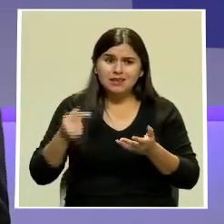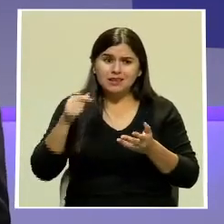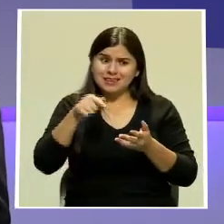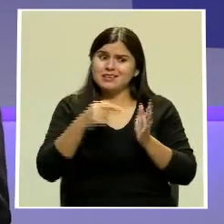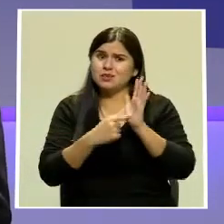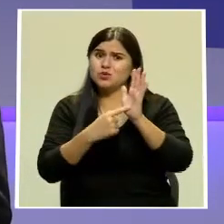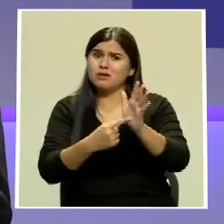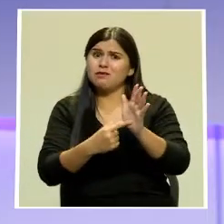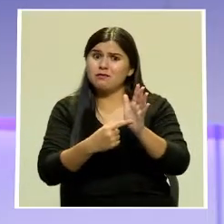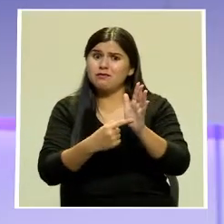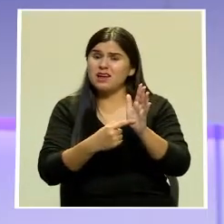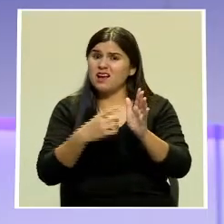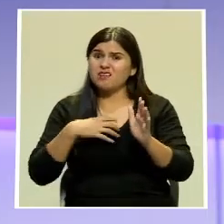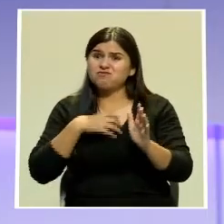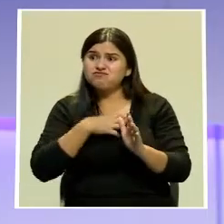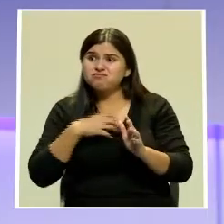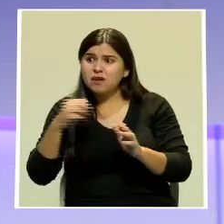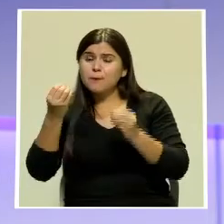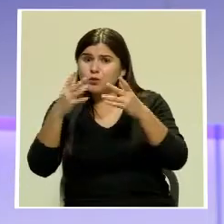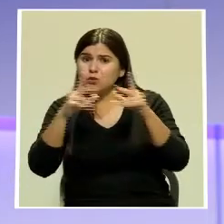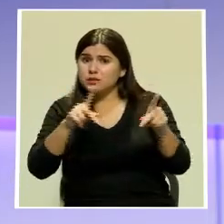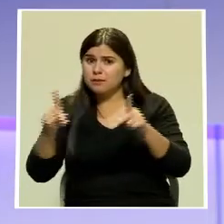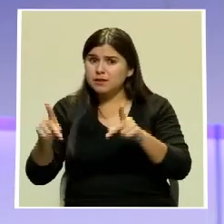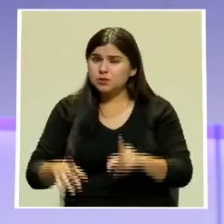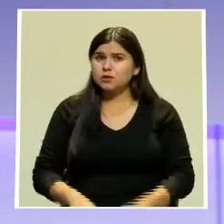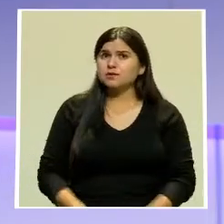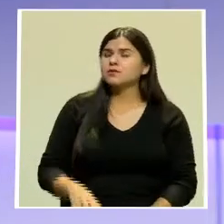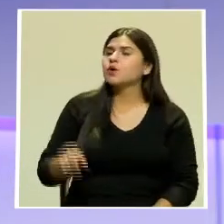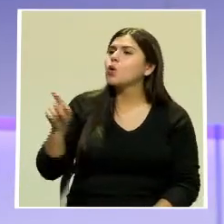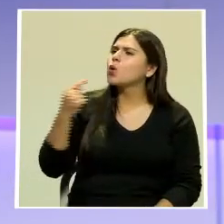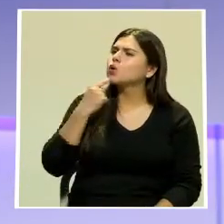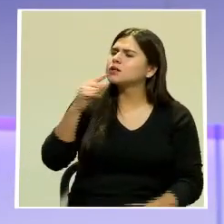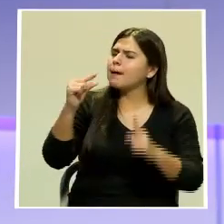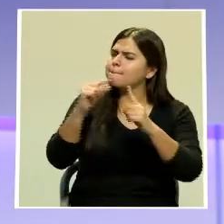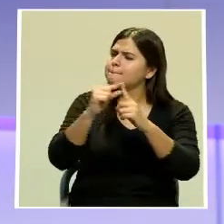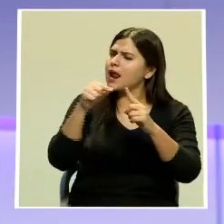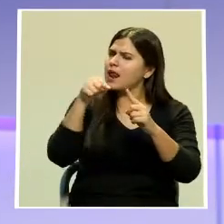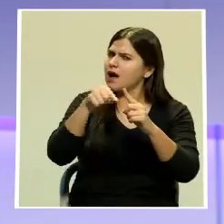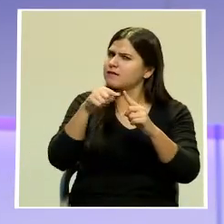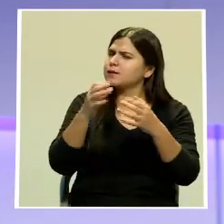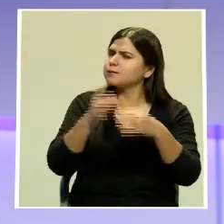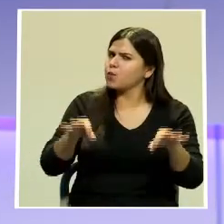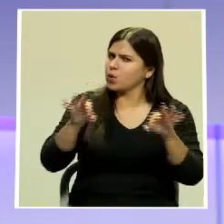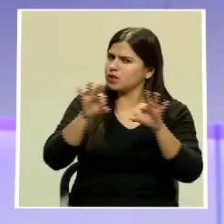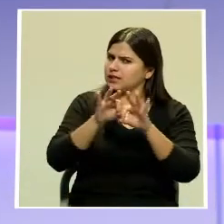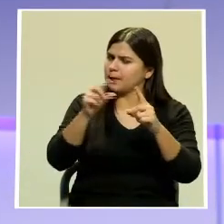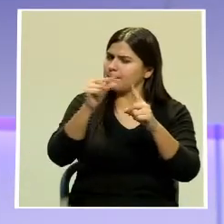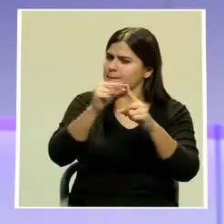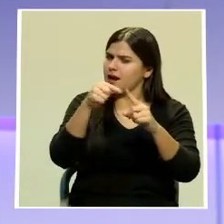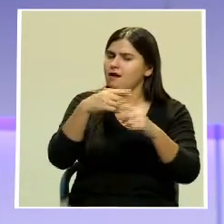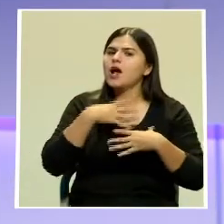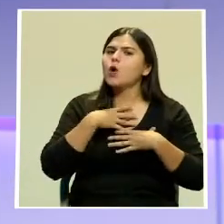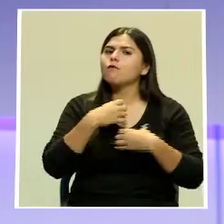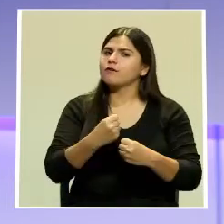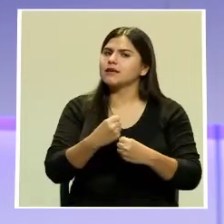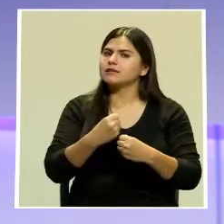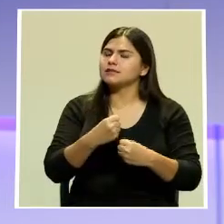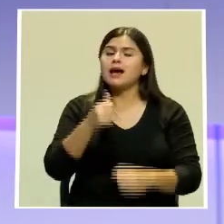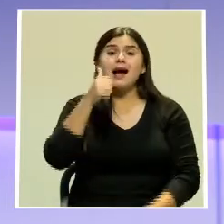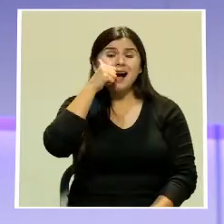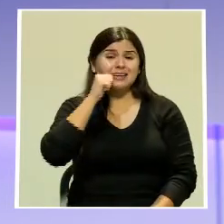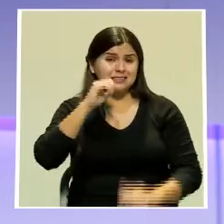muchas partes. Usted dice una palabra que es clave, acaba de mencionar una palabra que es clave, confianza. Ayer por la